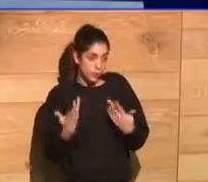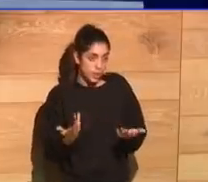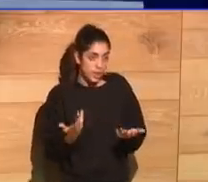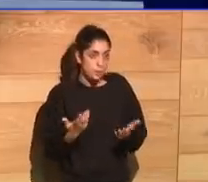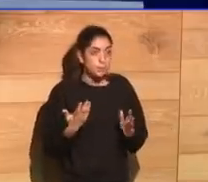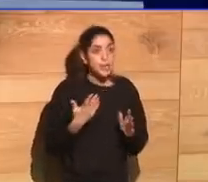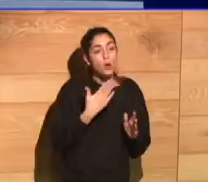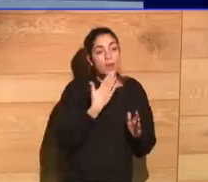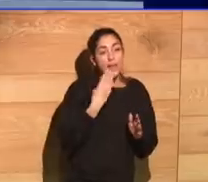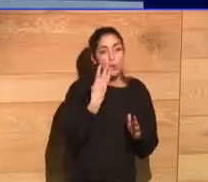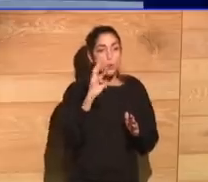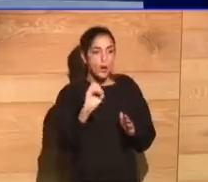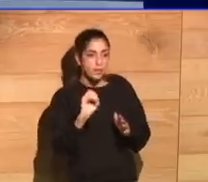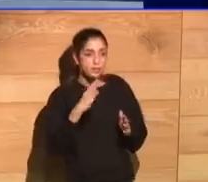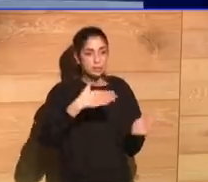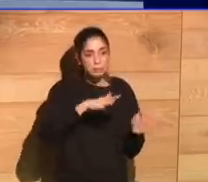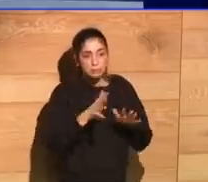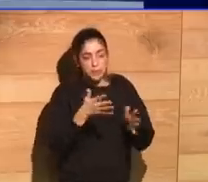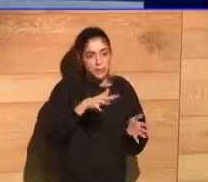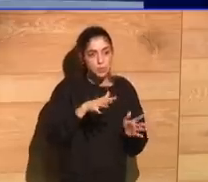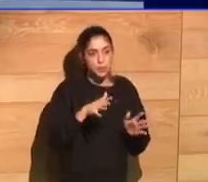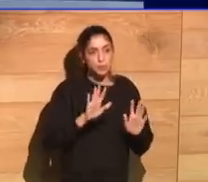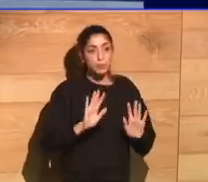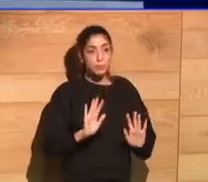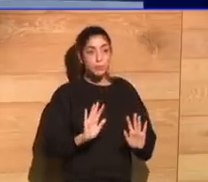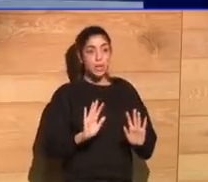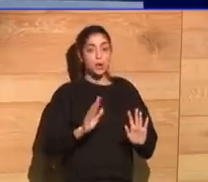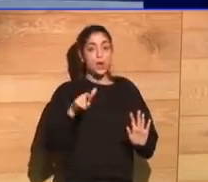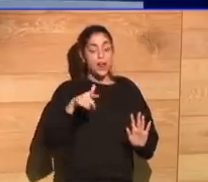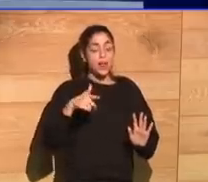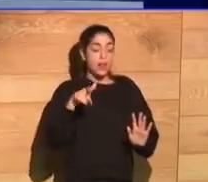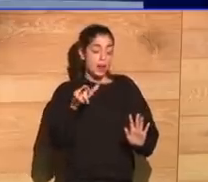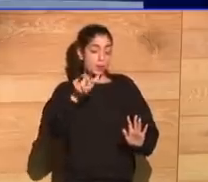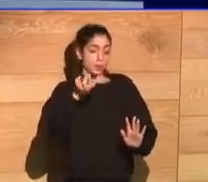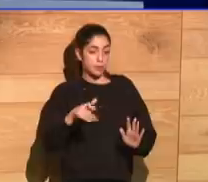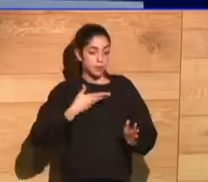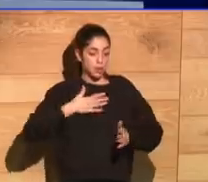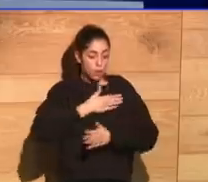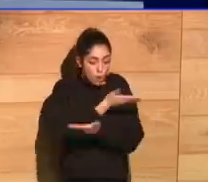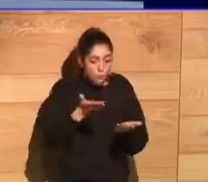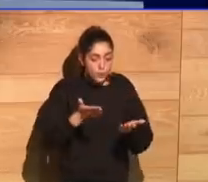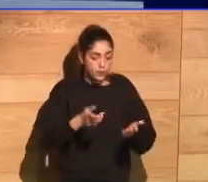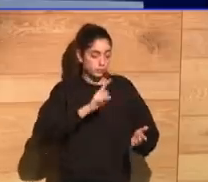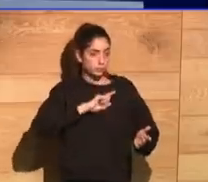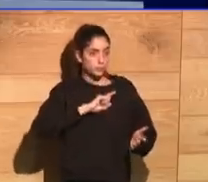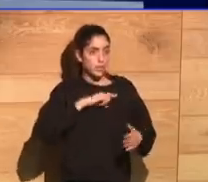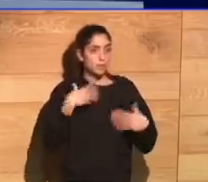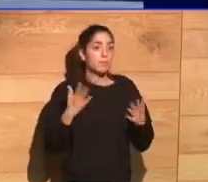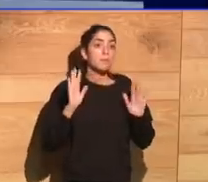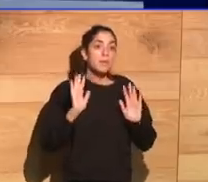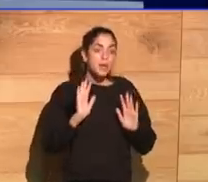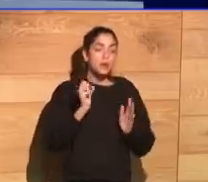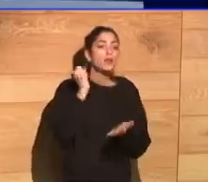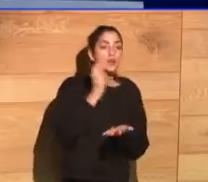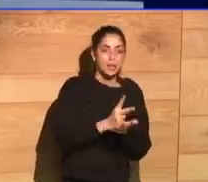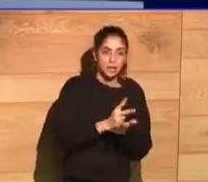los 40 y pico años, y sin embargo se tenía una gran confianza en sí mismo, sabiendo también que se la estaba jugando y que eso le colocaba